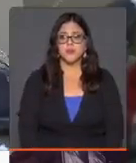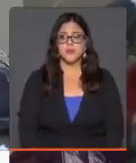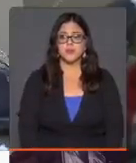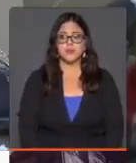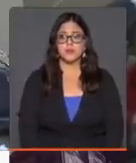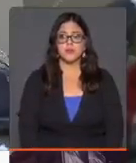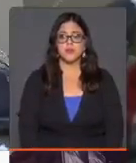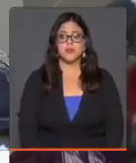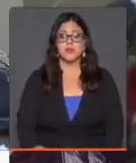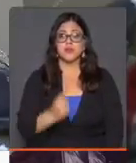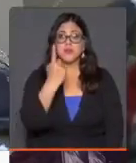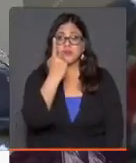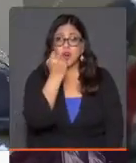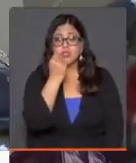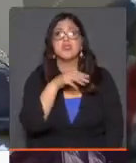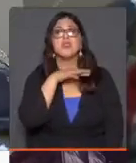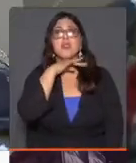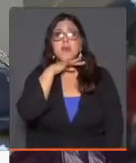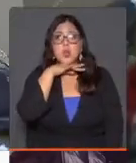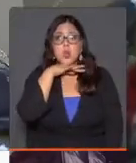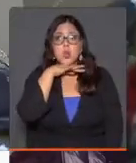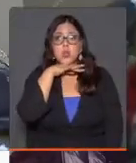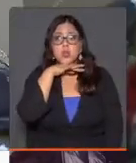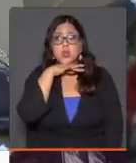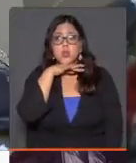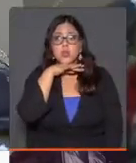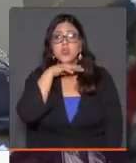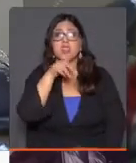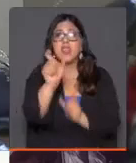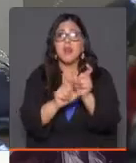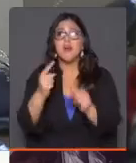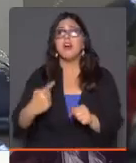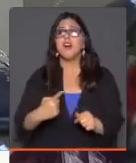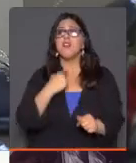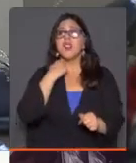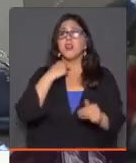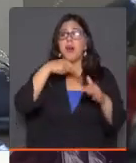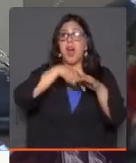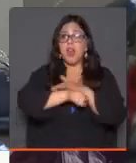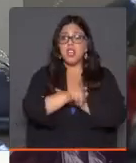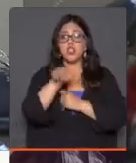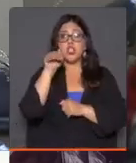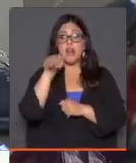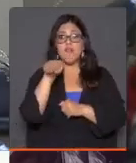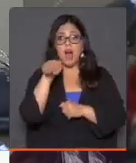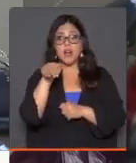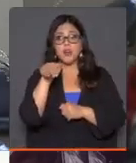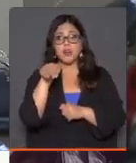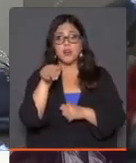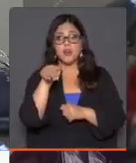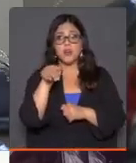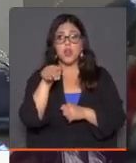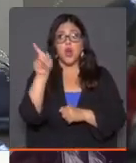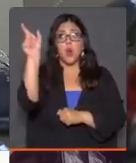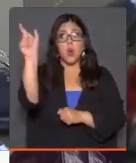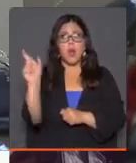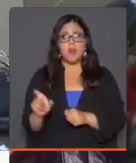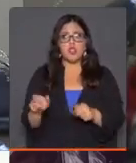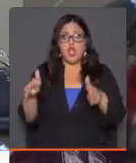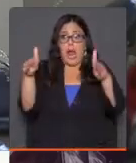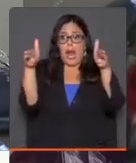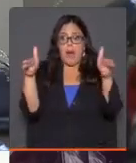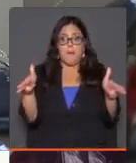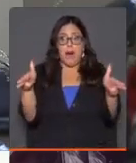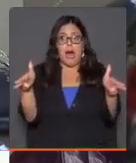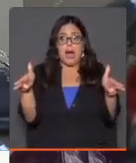Esos 11 minutos que esas víctimas estuvieron al interior del banco, con un sujeto armado, que no